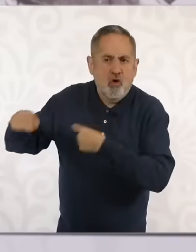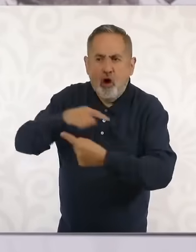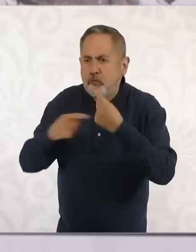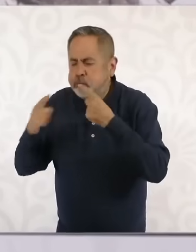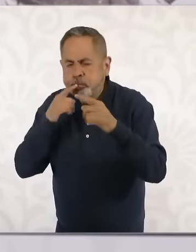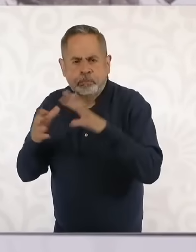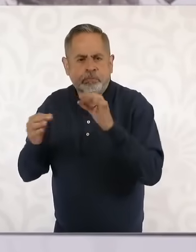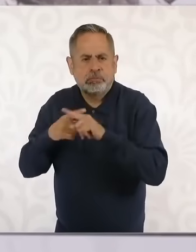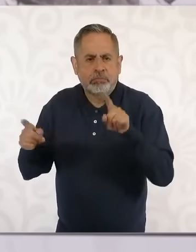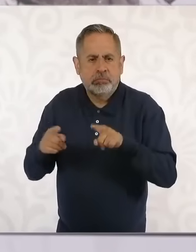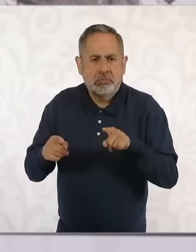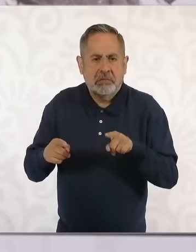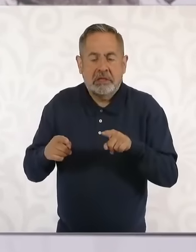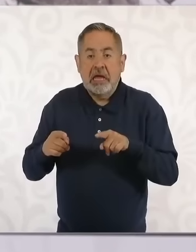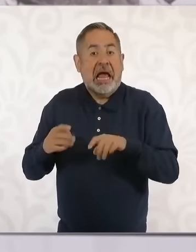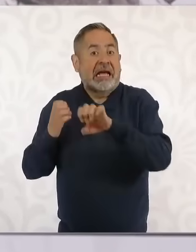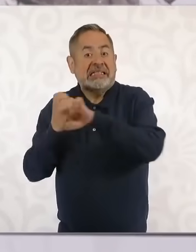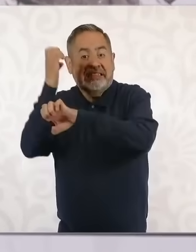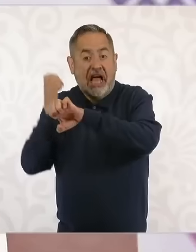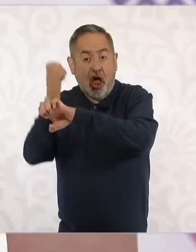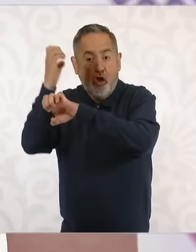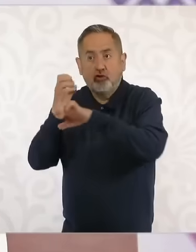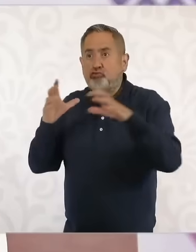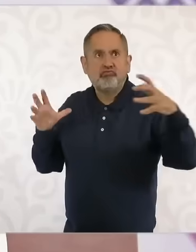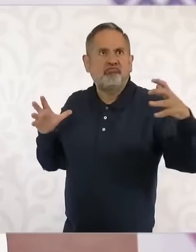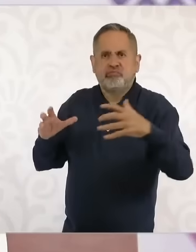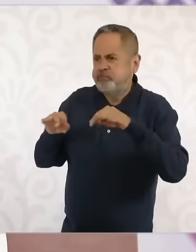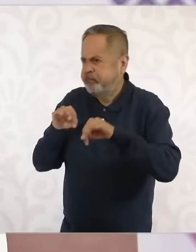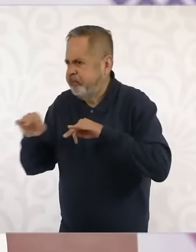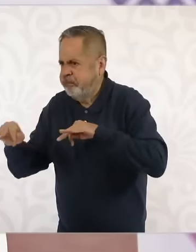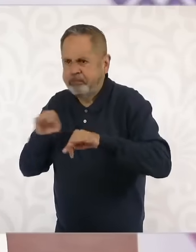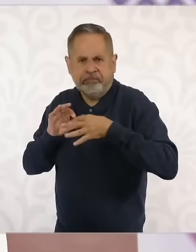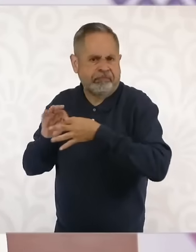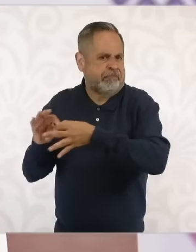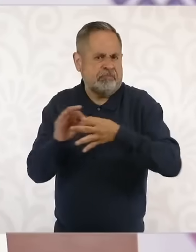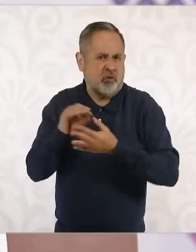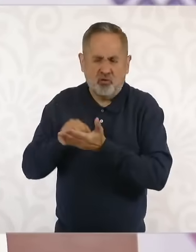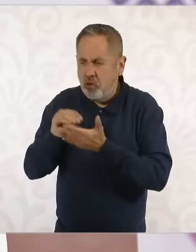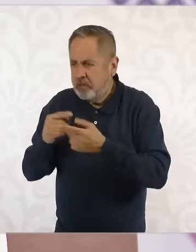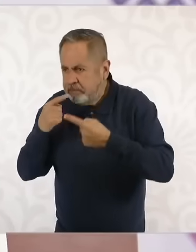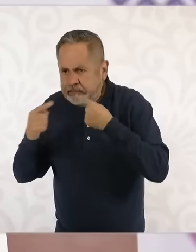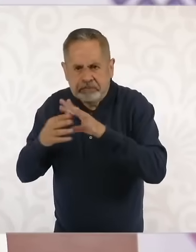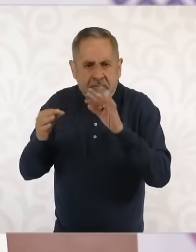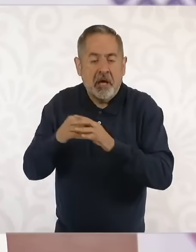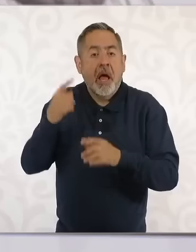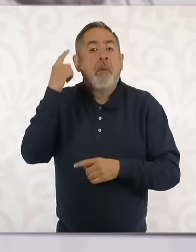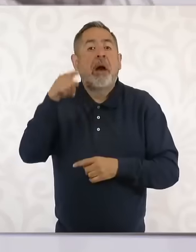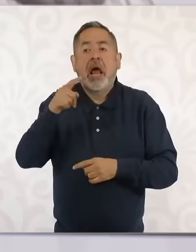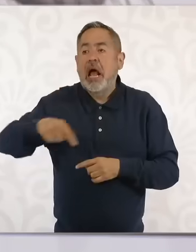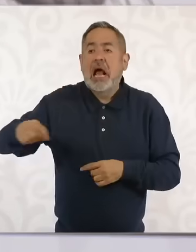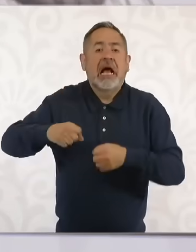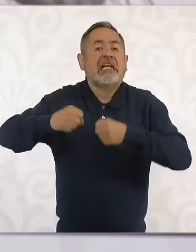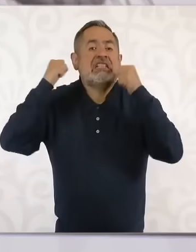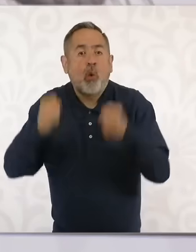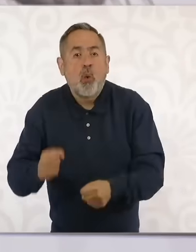las instituciones de todos los estados de la República. El trabajo permanente para disminuir la inseguridad.